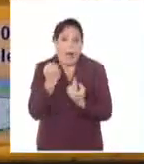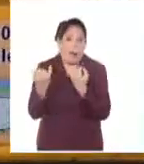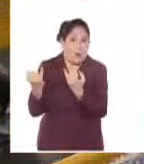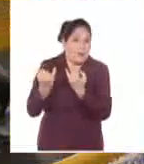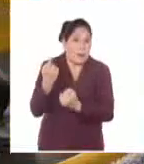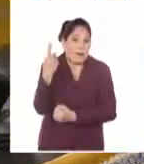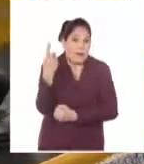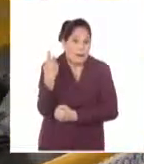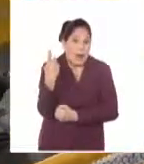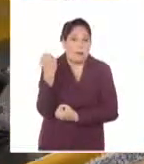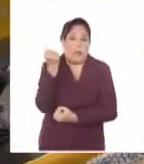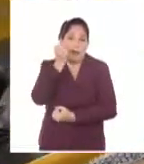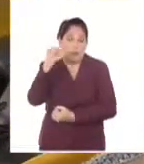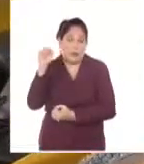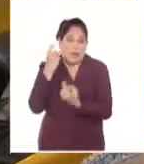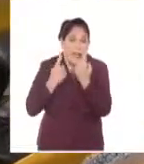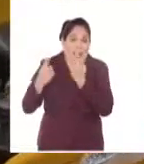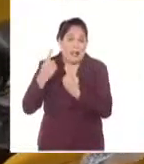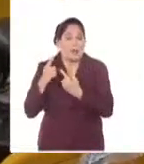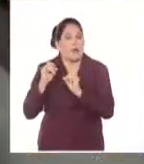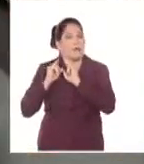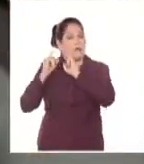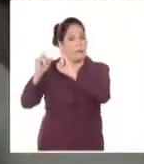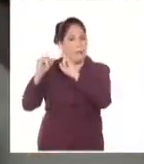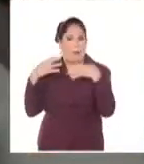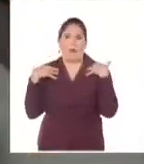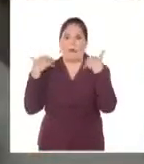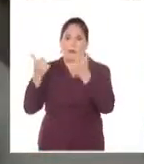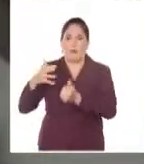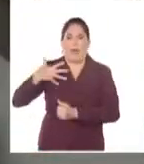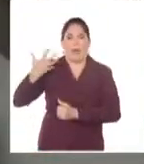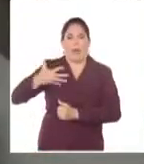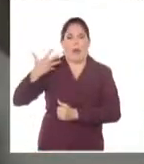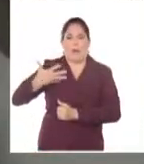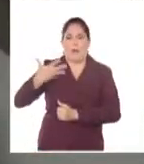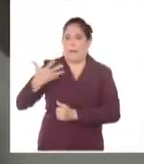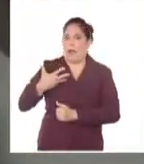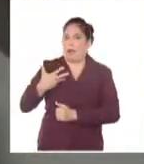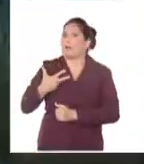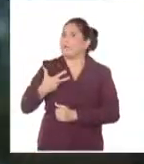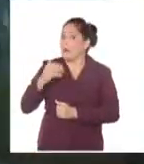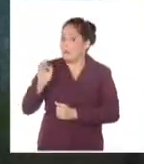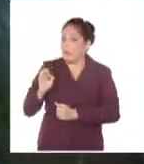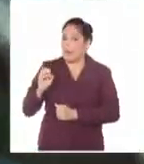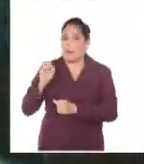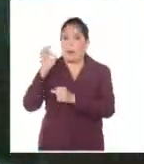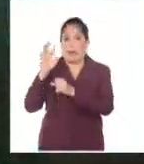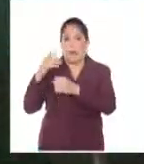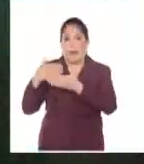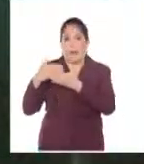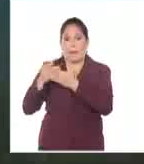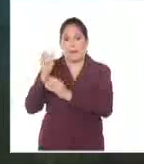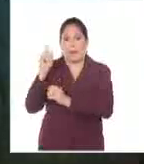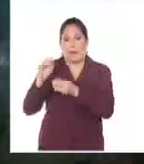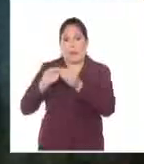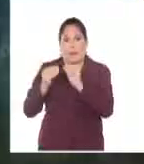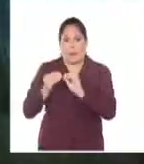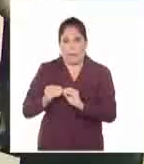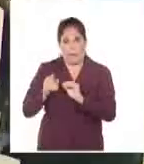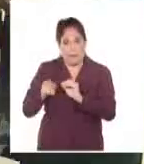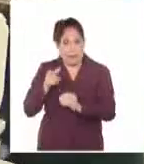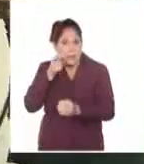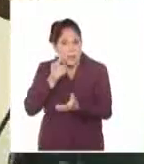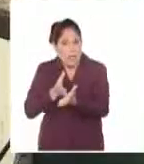la dirección de la empresa para que se haga la reclamación correspondiente al proveedor. Este seguimiento